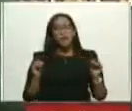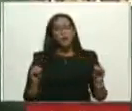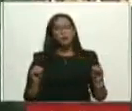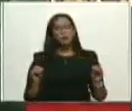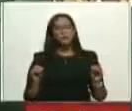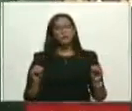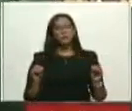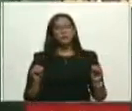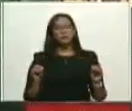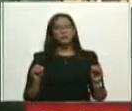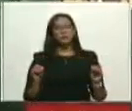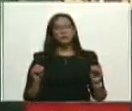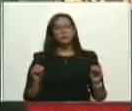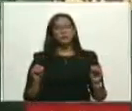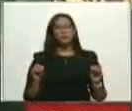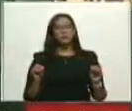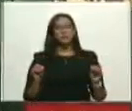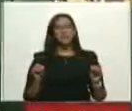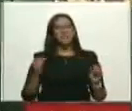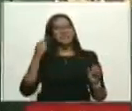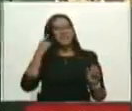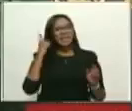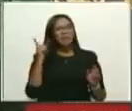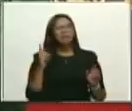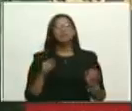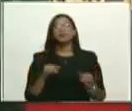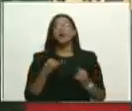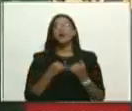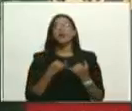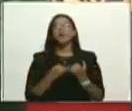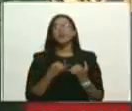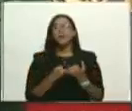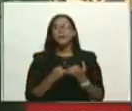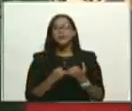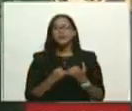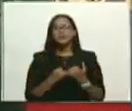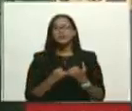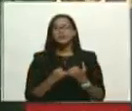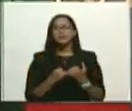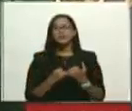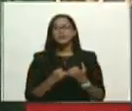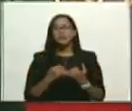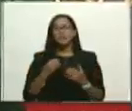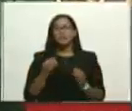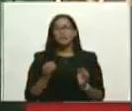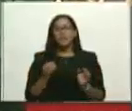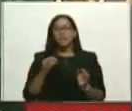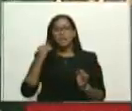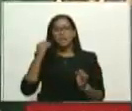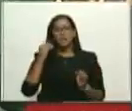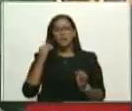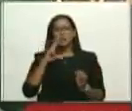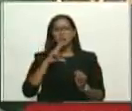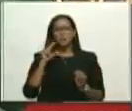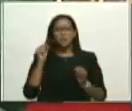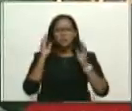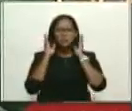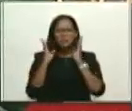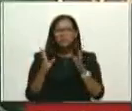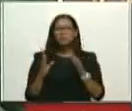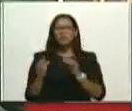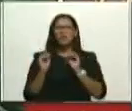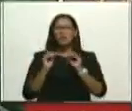subestimamos, creo que fue la última vez que subestimamos los llamados a violencia y a guerra